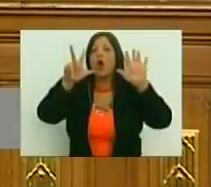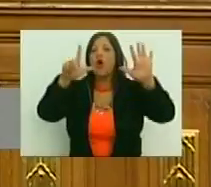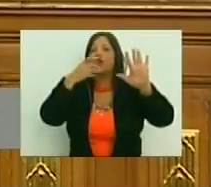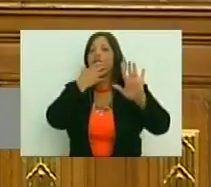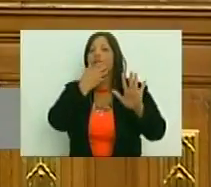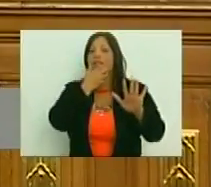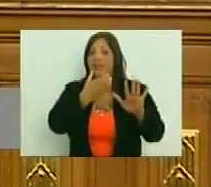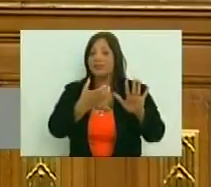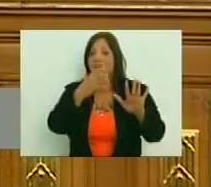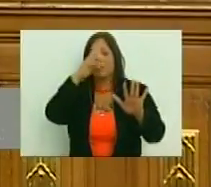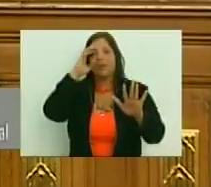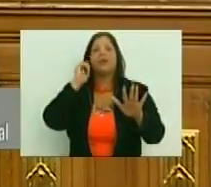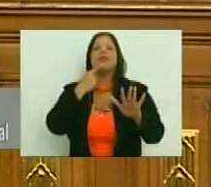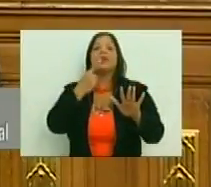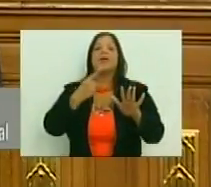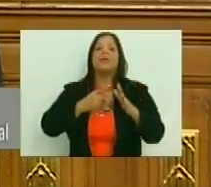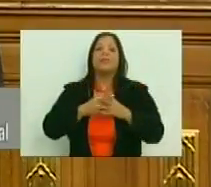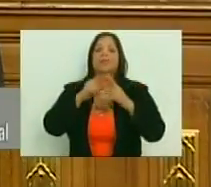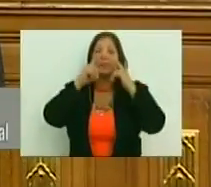diciembre, dijo: